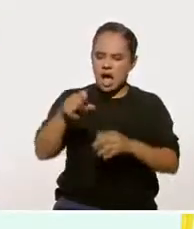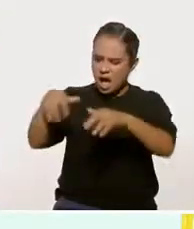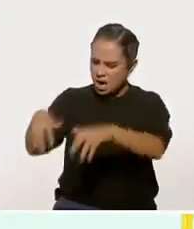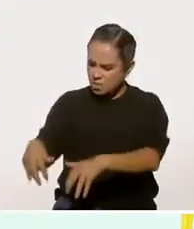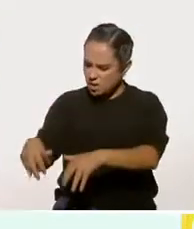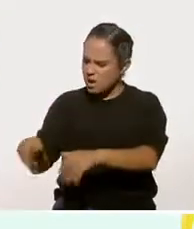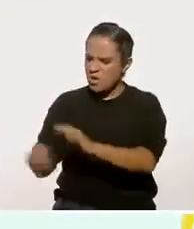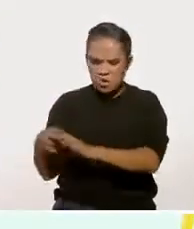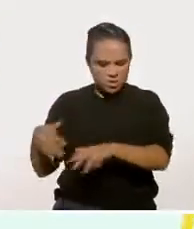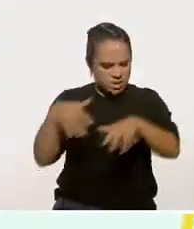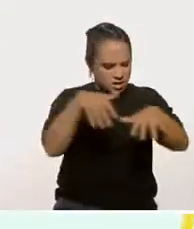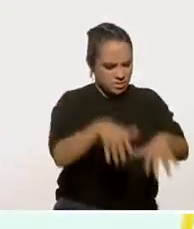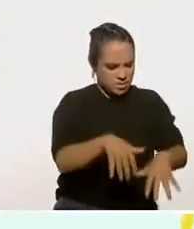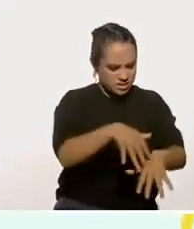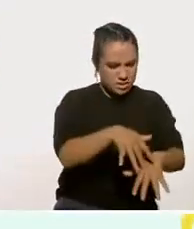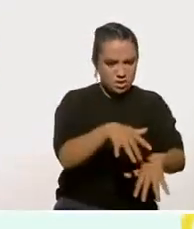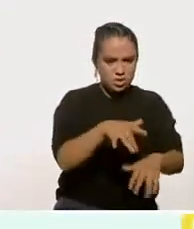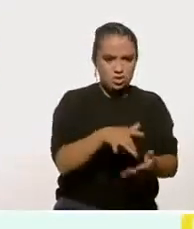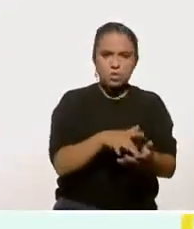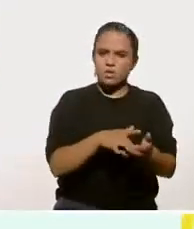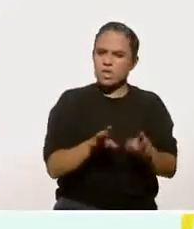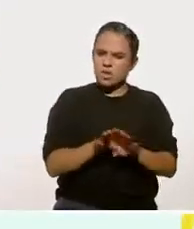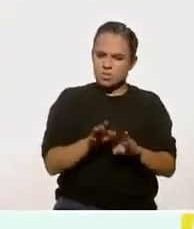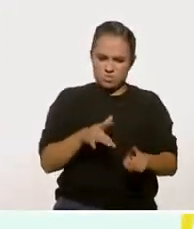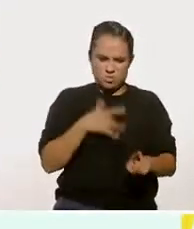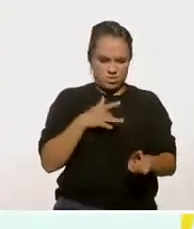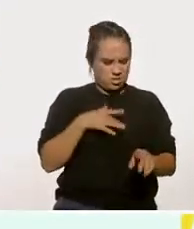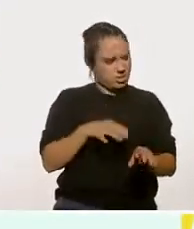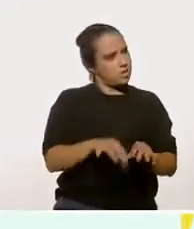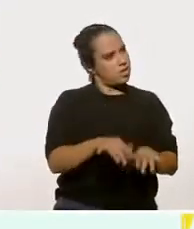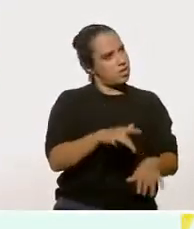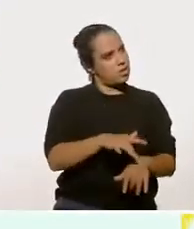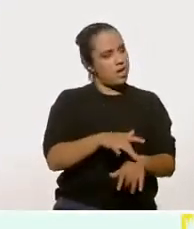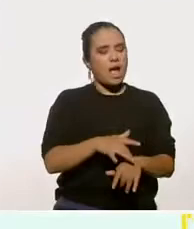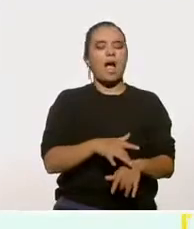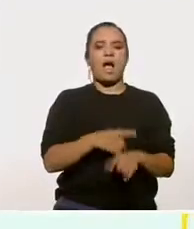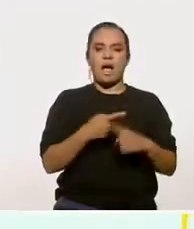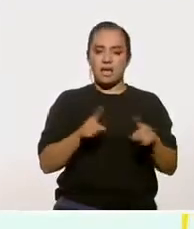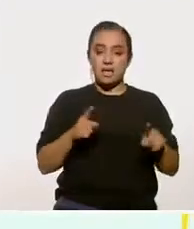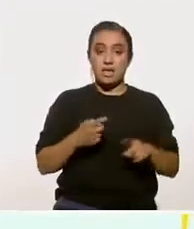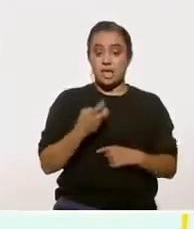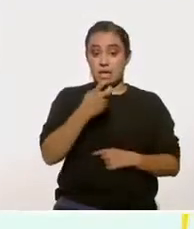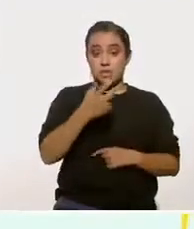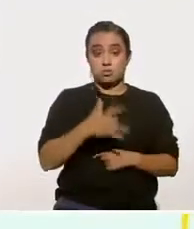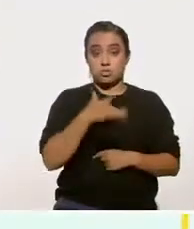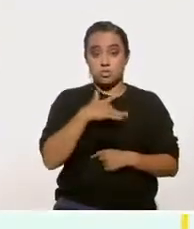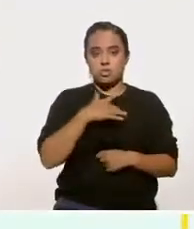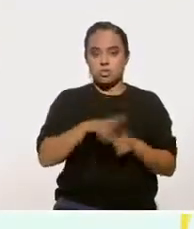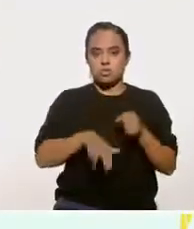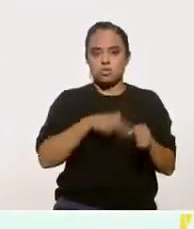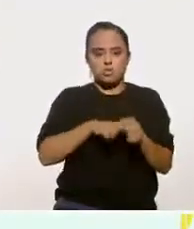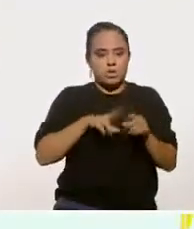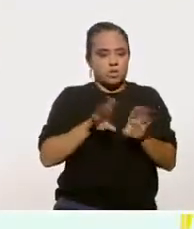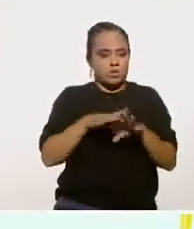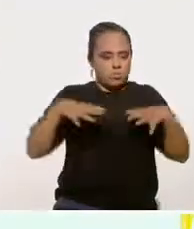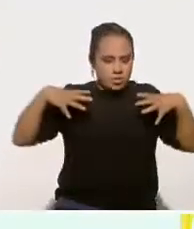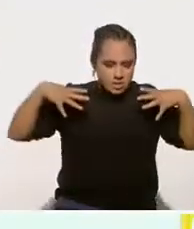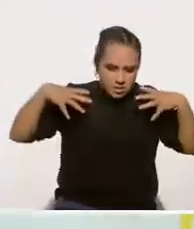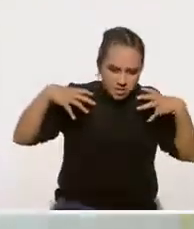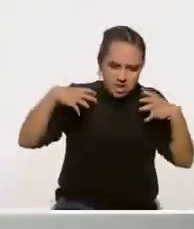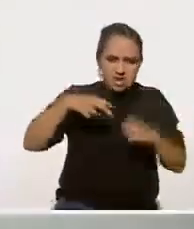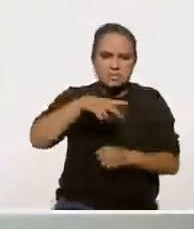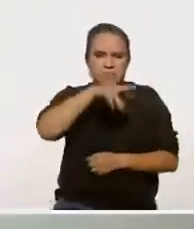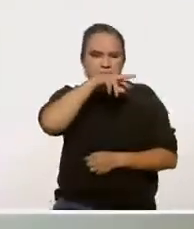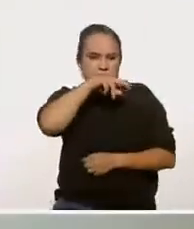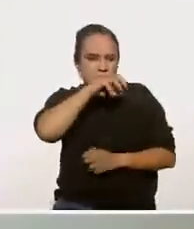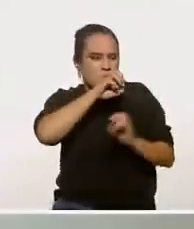las semillas. Y esta búsqueda de distintas sensaciones ayuda mucho a normalizar todo este estrés y la angustia y el enojo